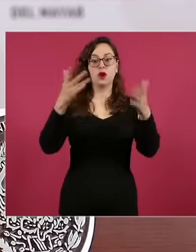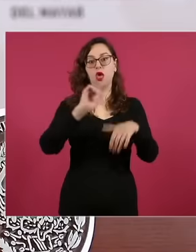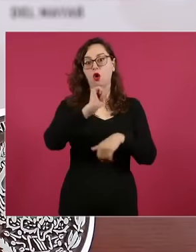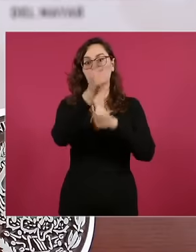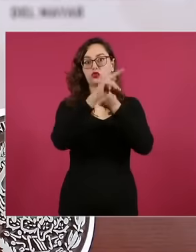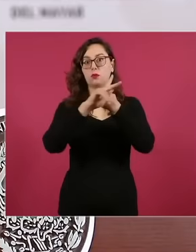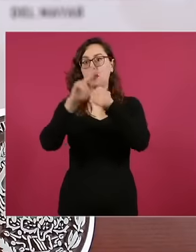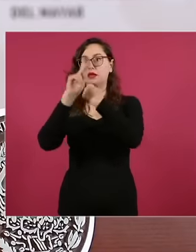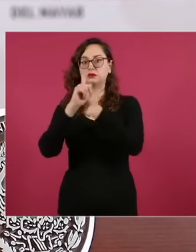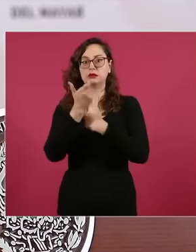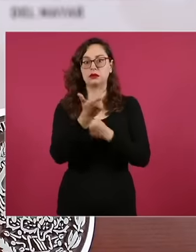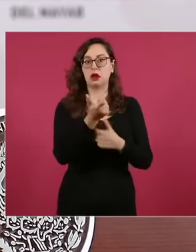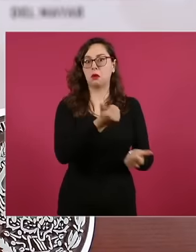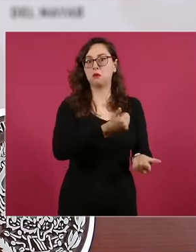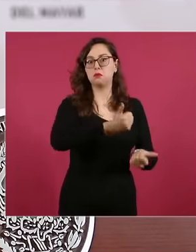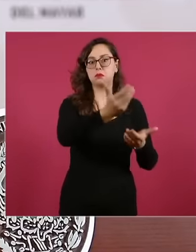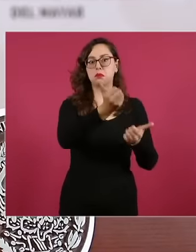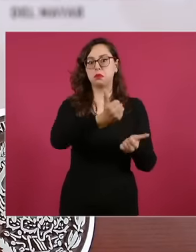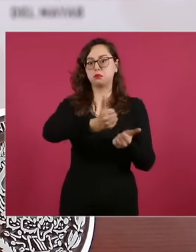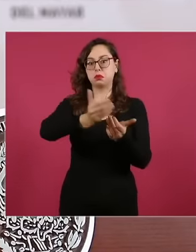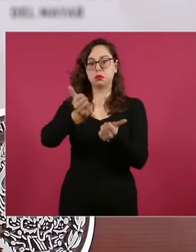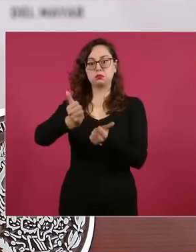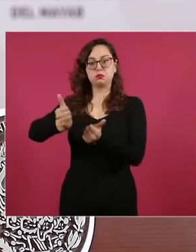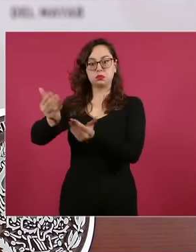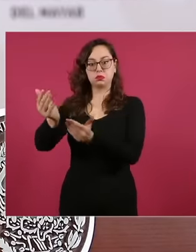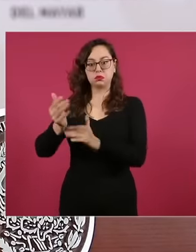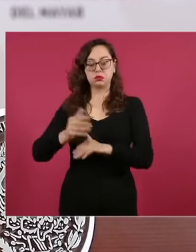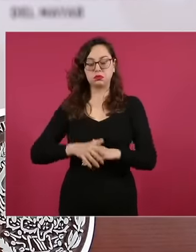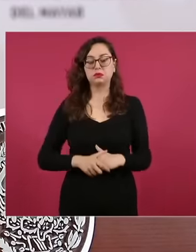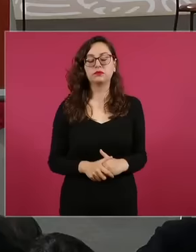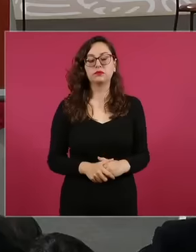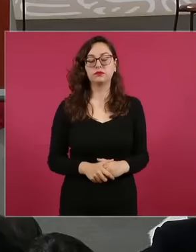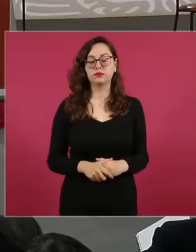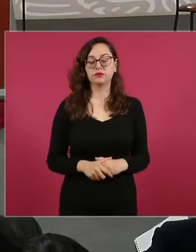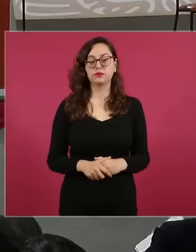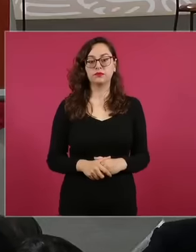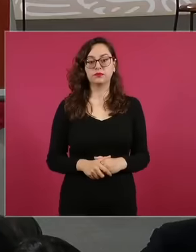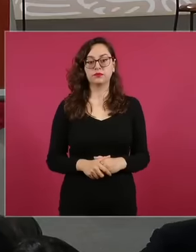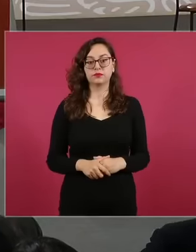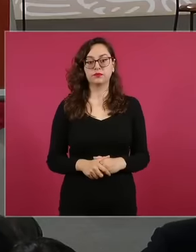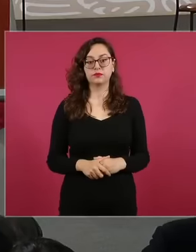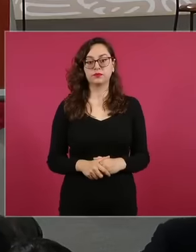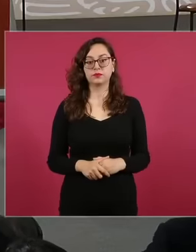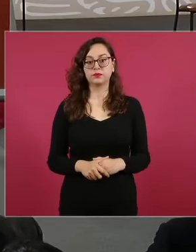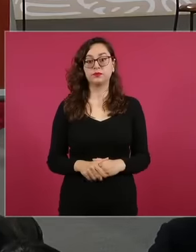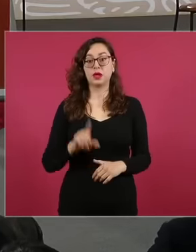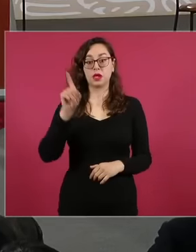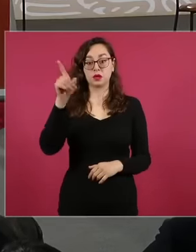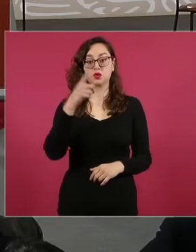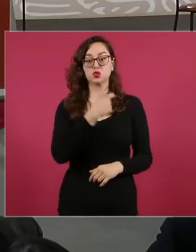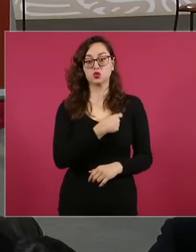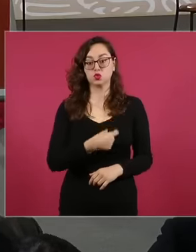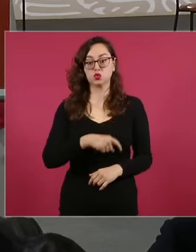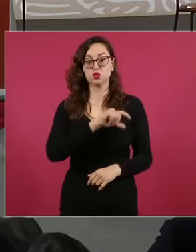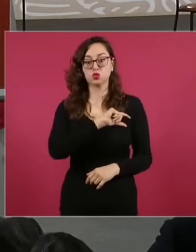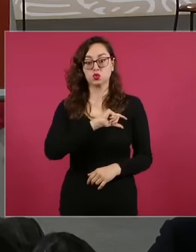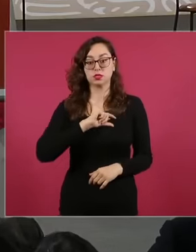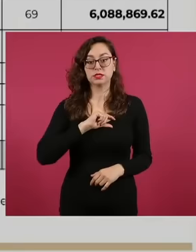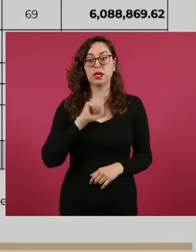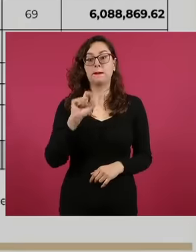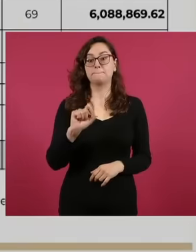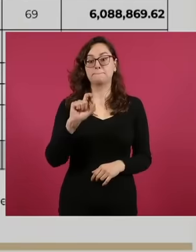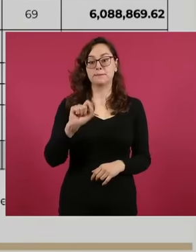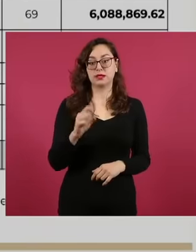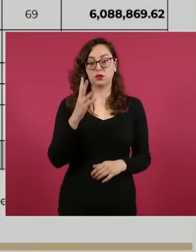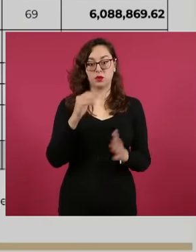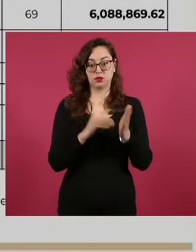extranjero. Consorcio Metropolitano Inmobiliario, en una cuenta en Suiza, por